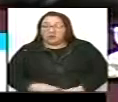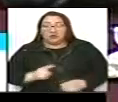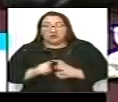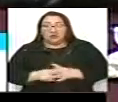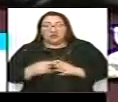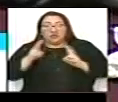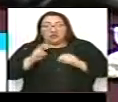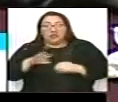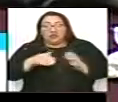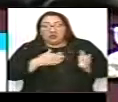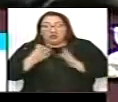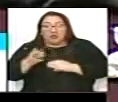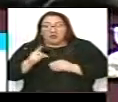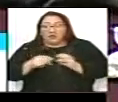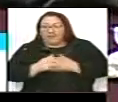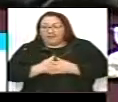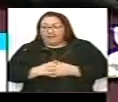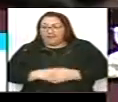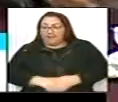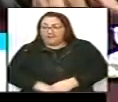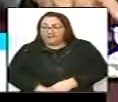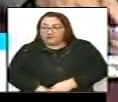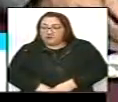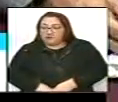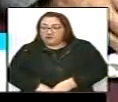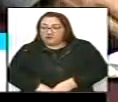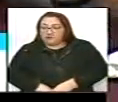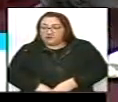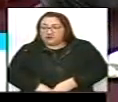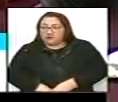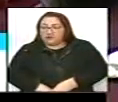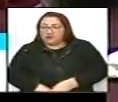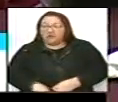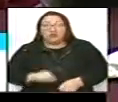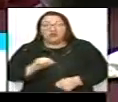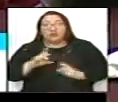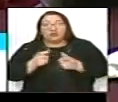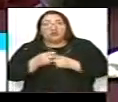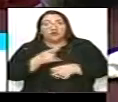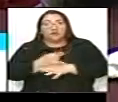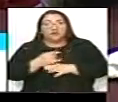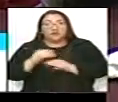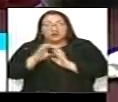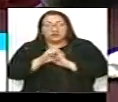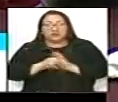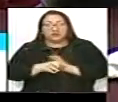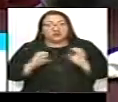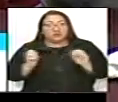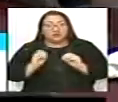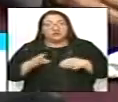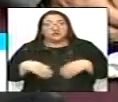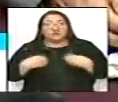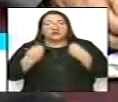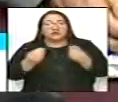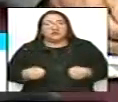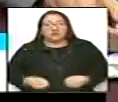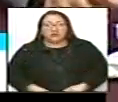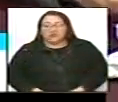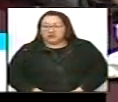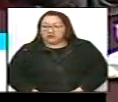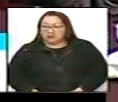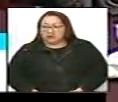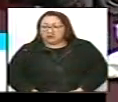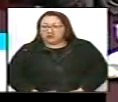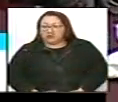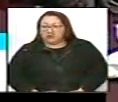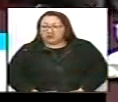la investigación por parte de la subcomisión de acusaciones constitucionales, o podríamos devolverla a la subcomisión